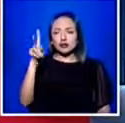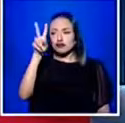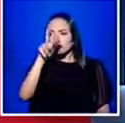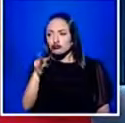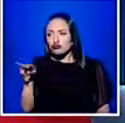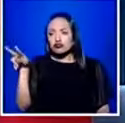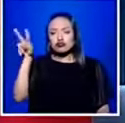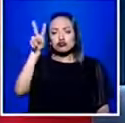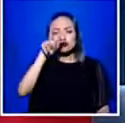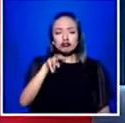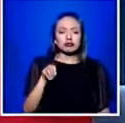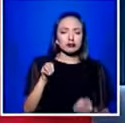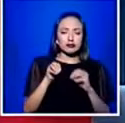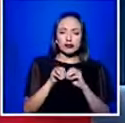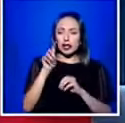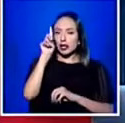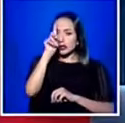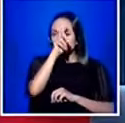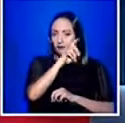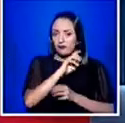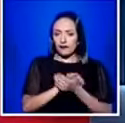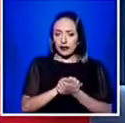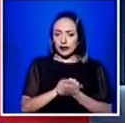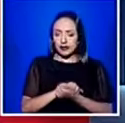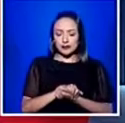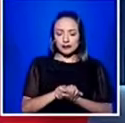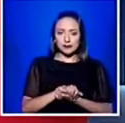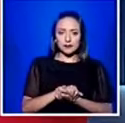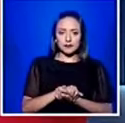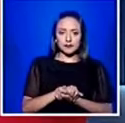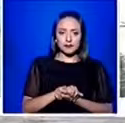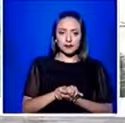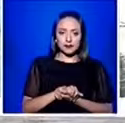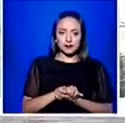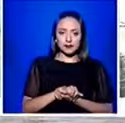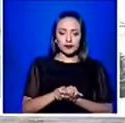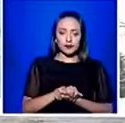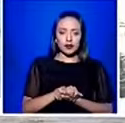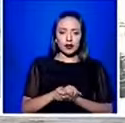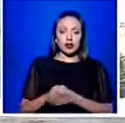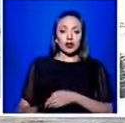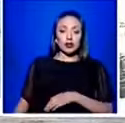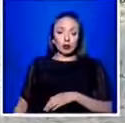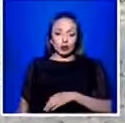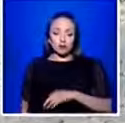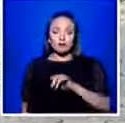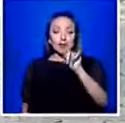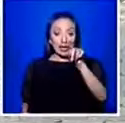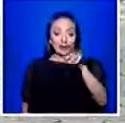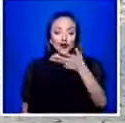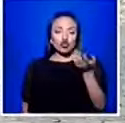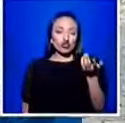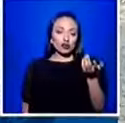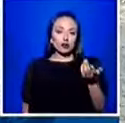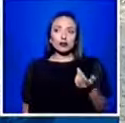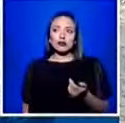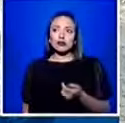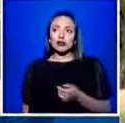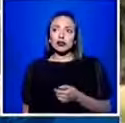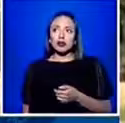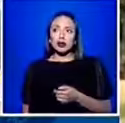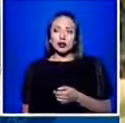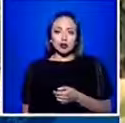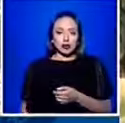puntos y horas más conflictivas. Andrea Marín con los detalles. En la lucha de los pobres Salta, una de sus